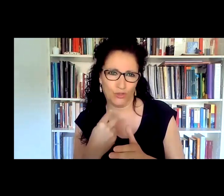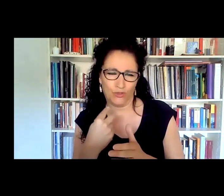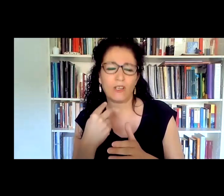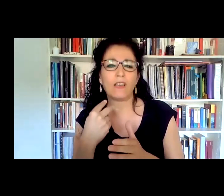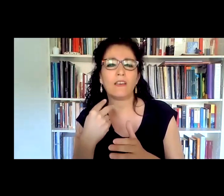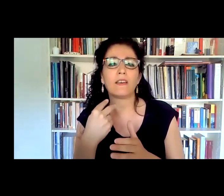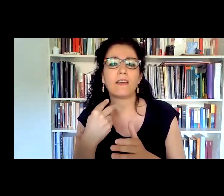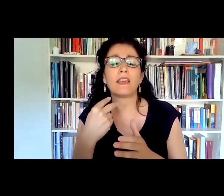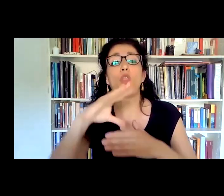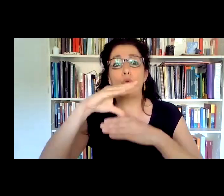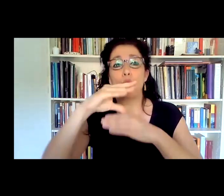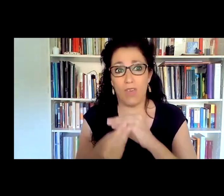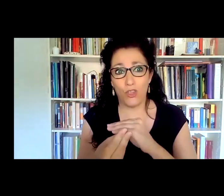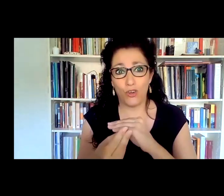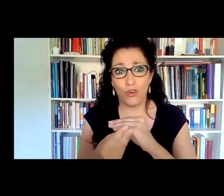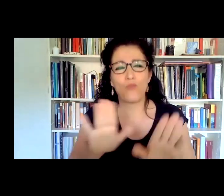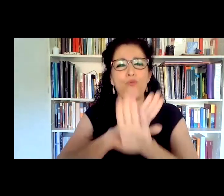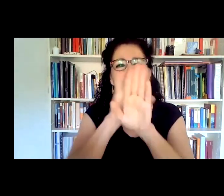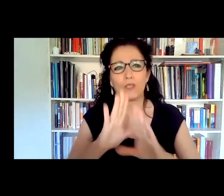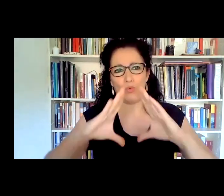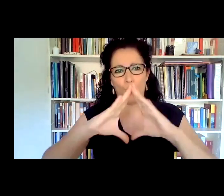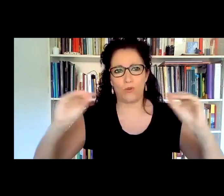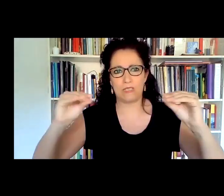la comunidad hacia su propia lengua,